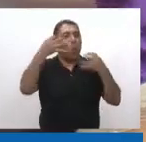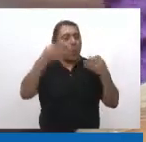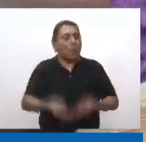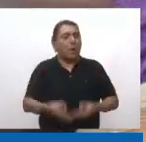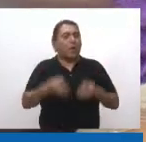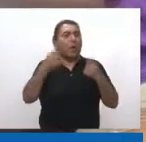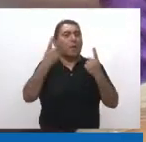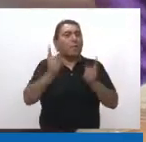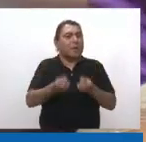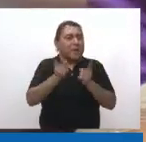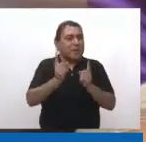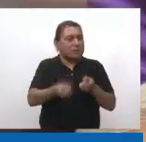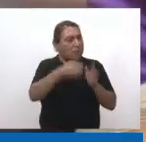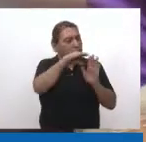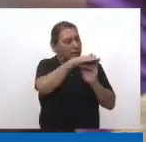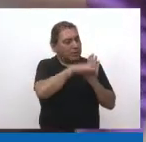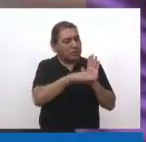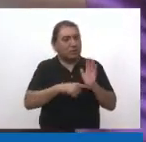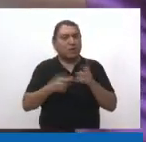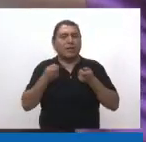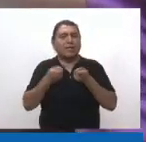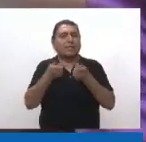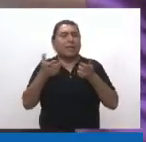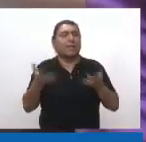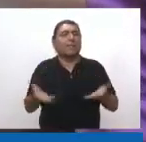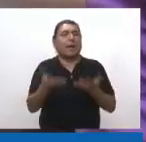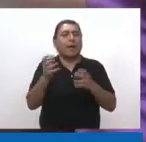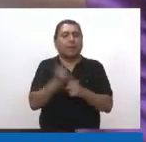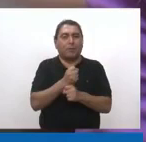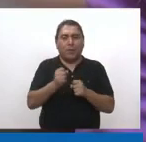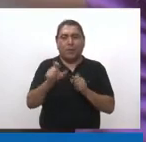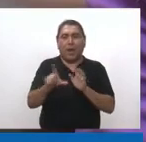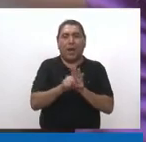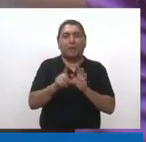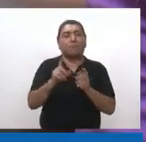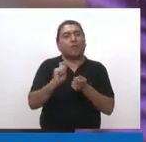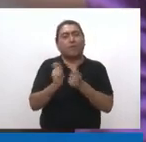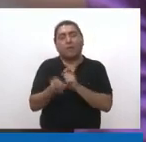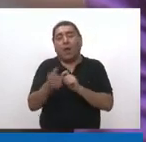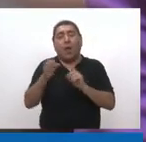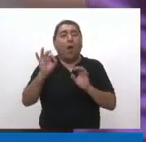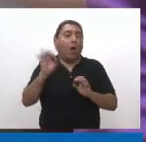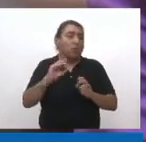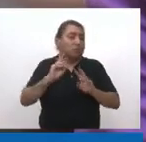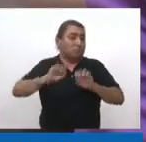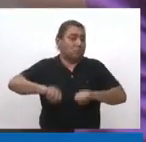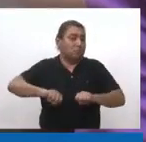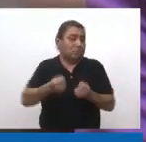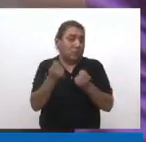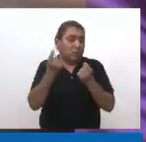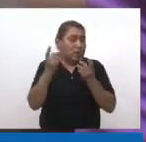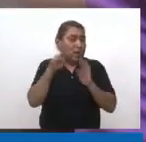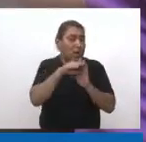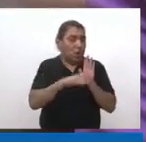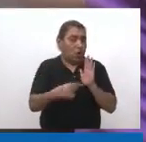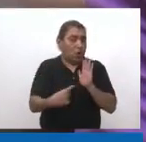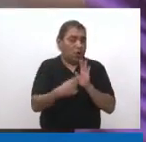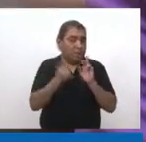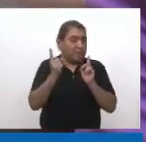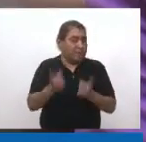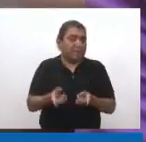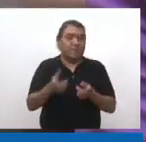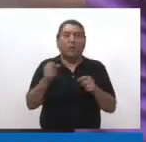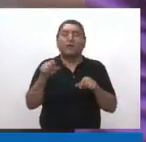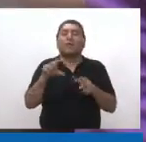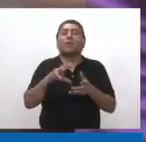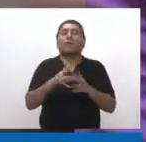mismos requisitos que se exige para sancionar una ley, modificar o derogar una norma. Y esto surge de manera implícita